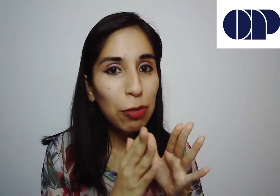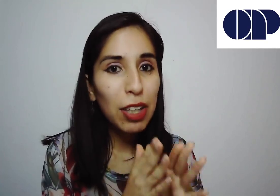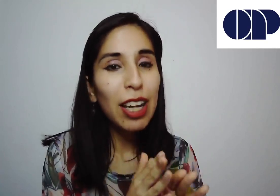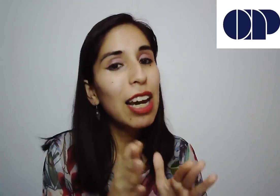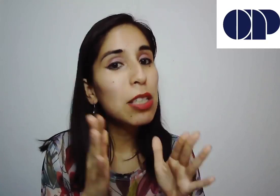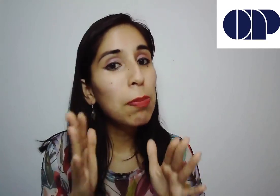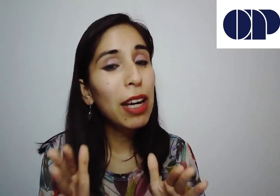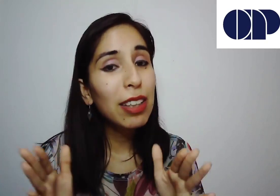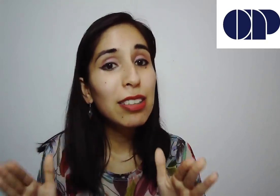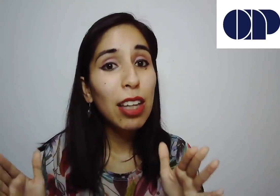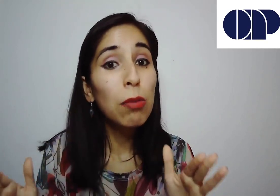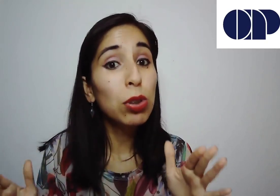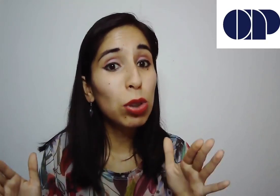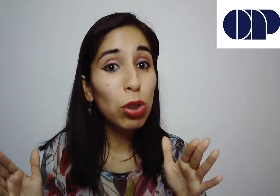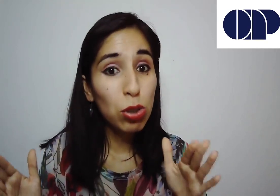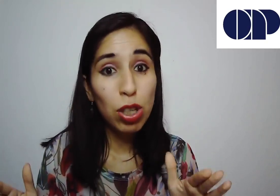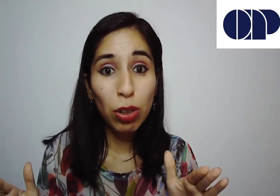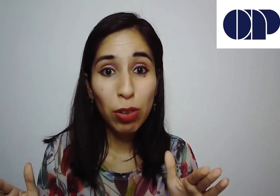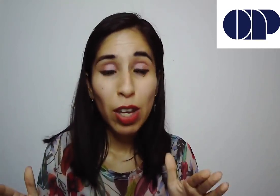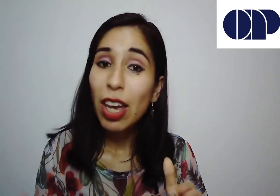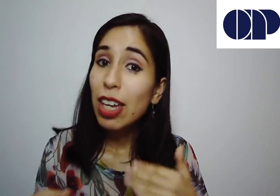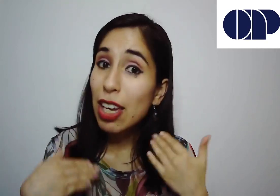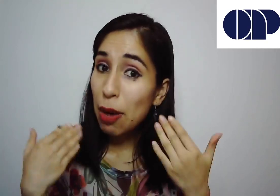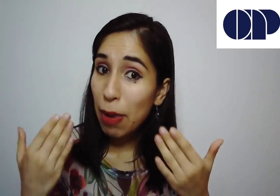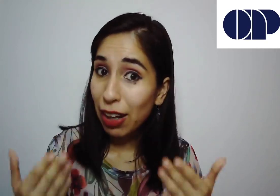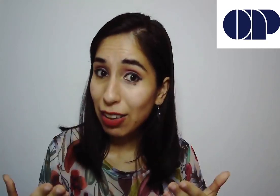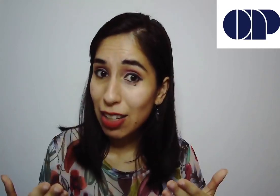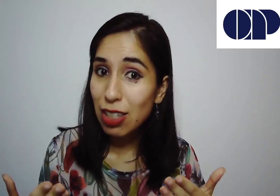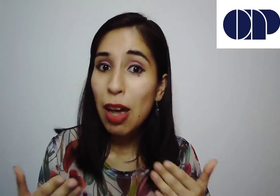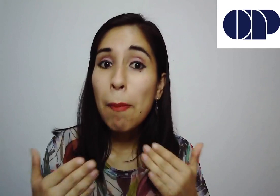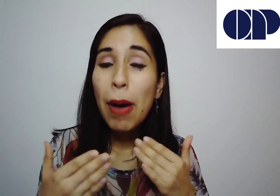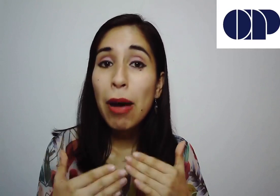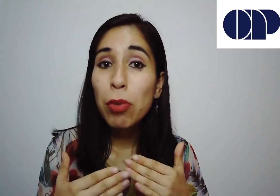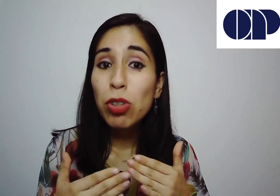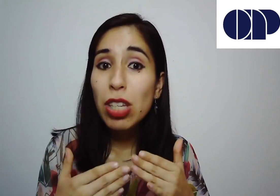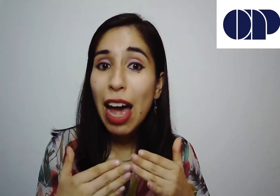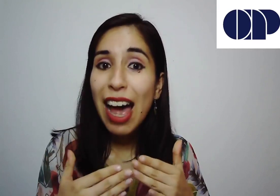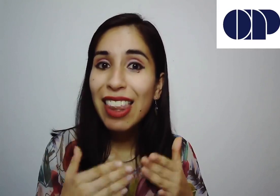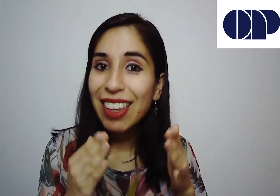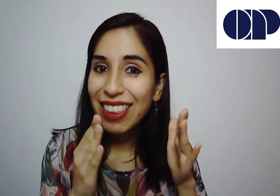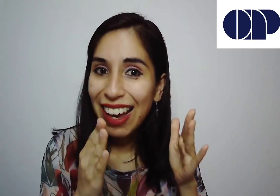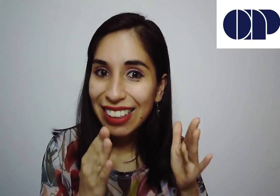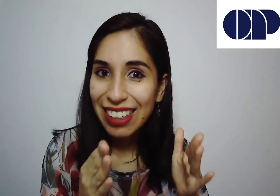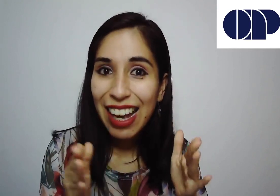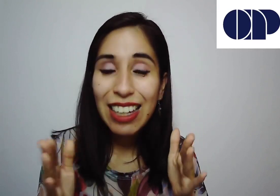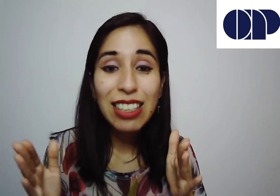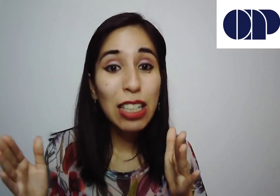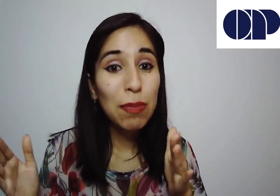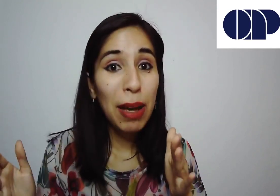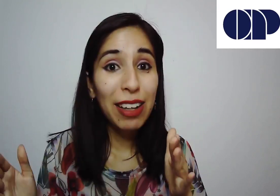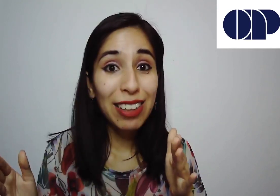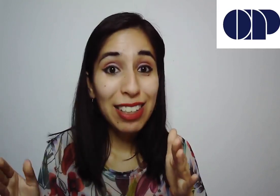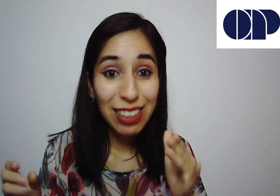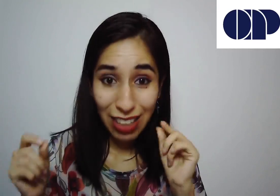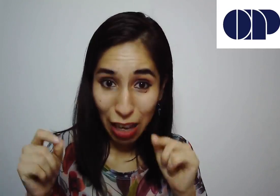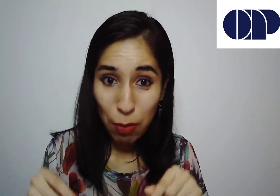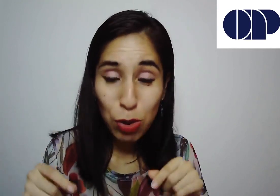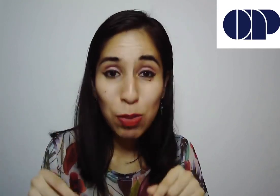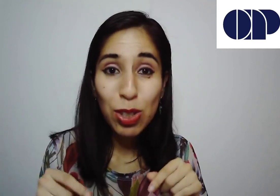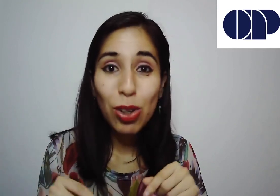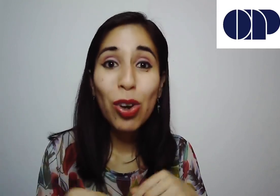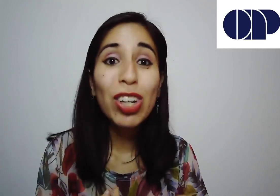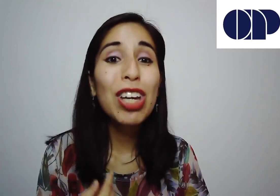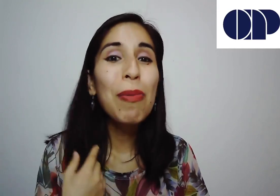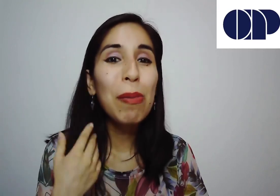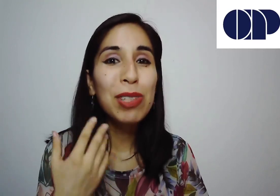identifican las partes que hemos conocido y en martes vamos a detallar estas partes que